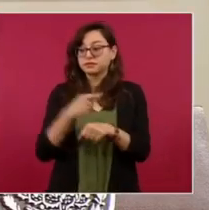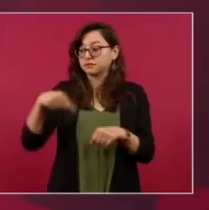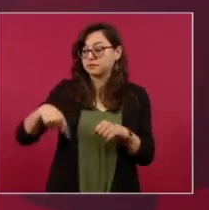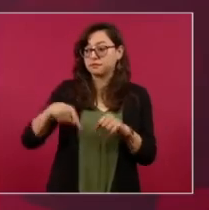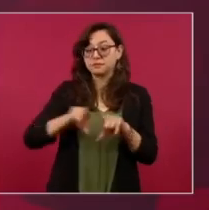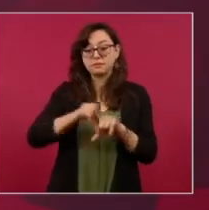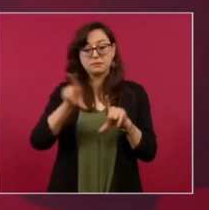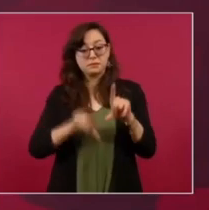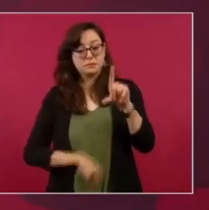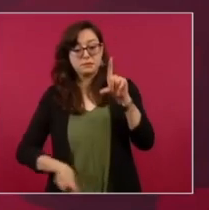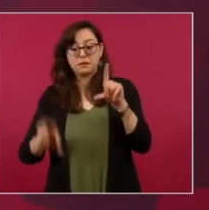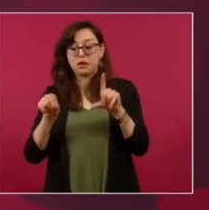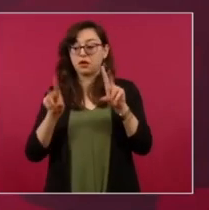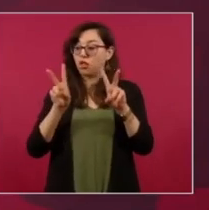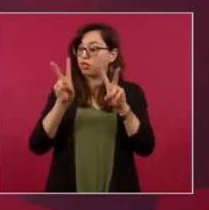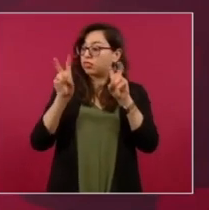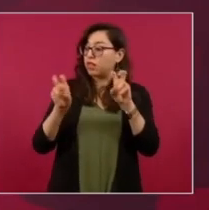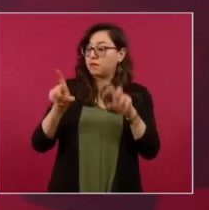y